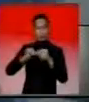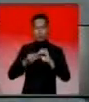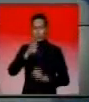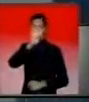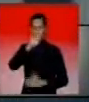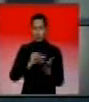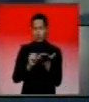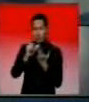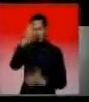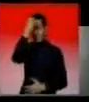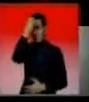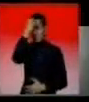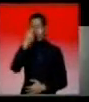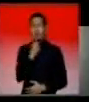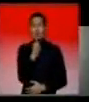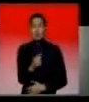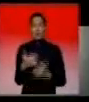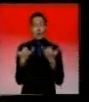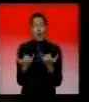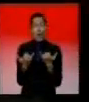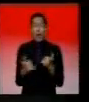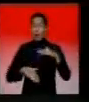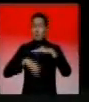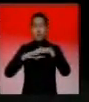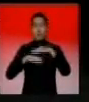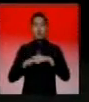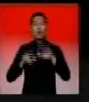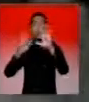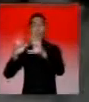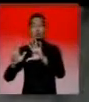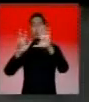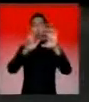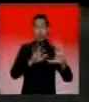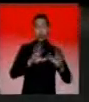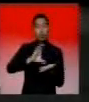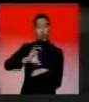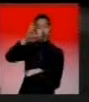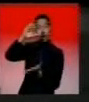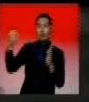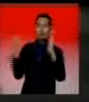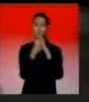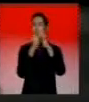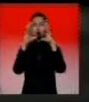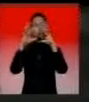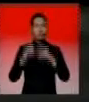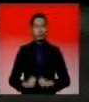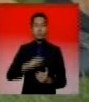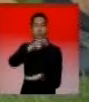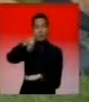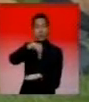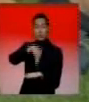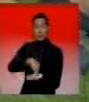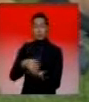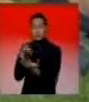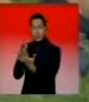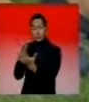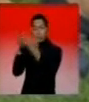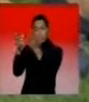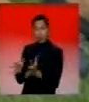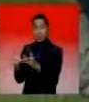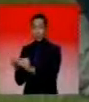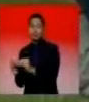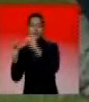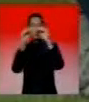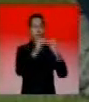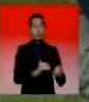de Educación, mencionó que hasta ahora 88 colegios serán demolidos en Manabí. Sus estudiantes serán reubicados en otras